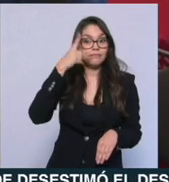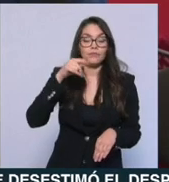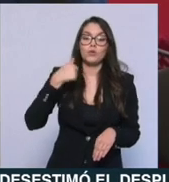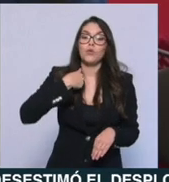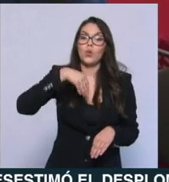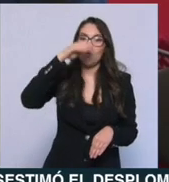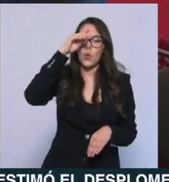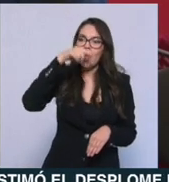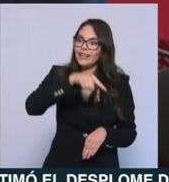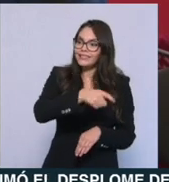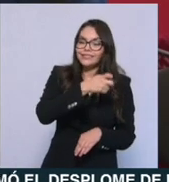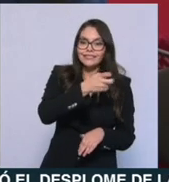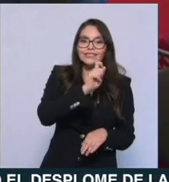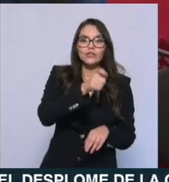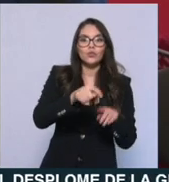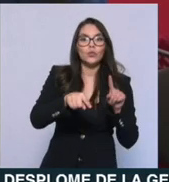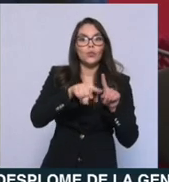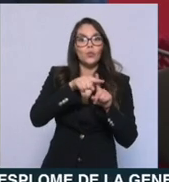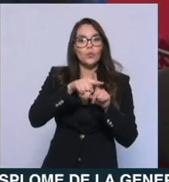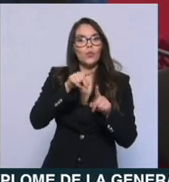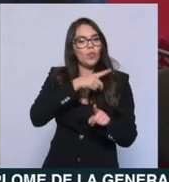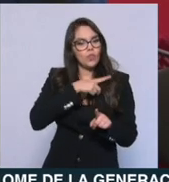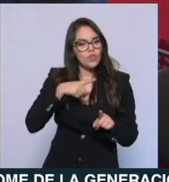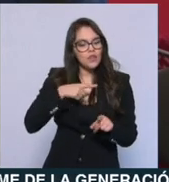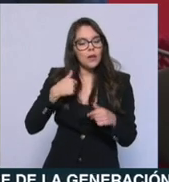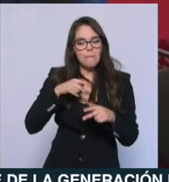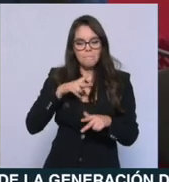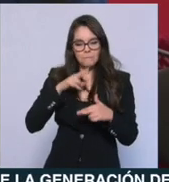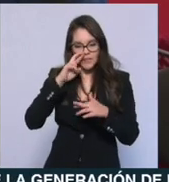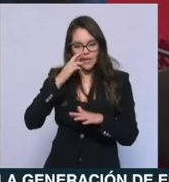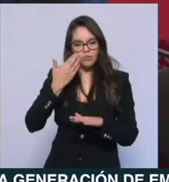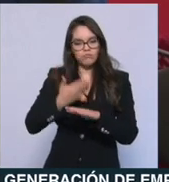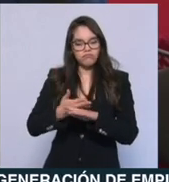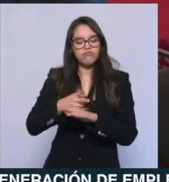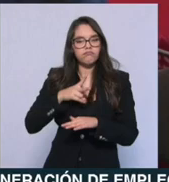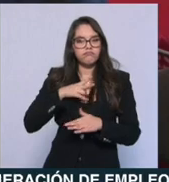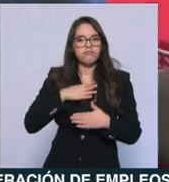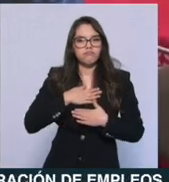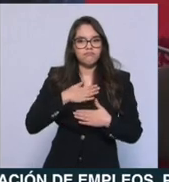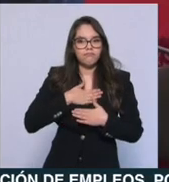que es positivo asumir responsabilidades y decir, pues miren,